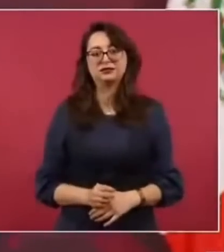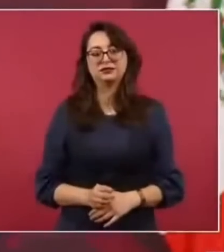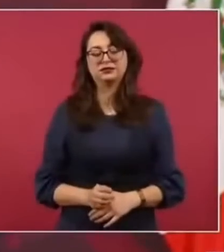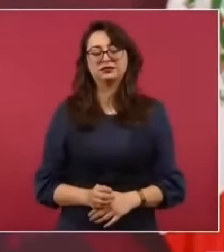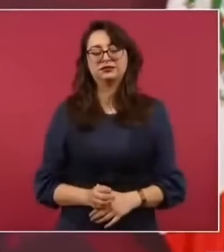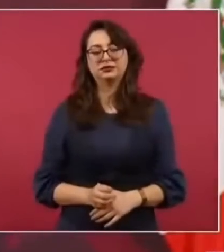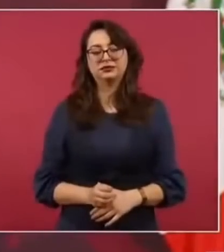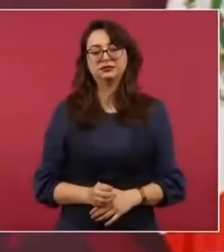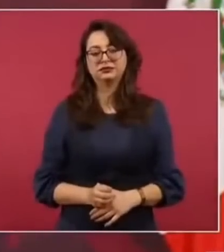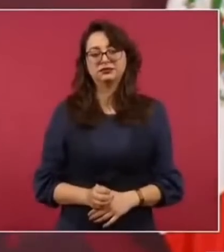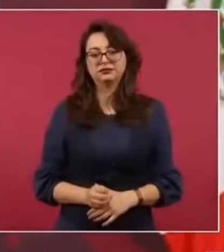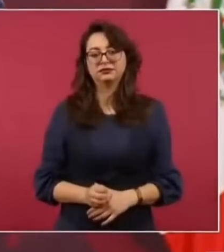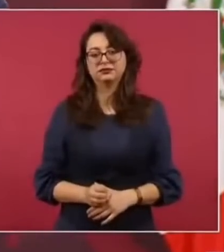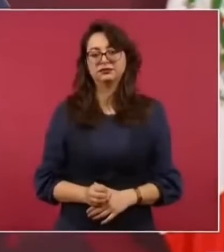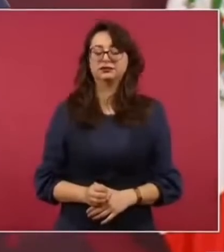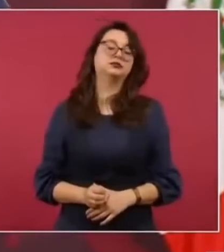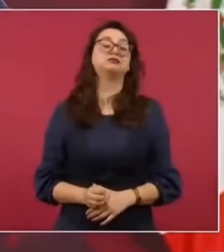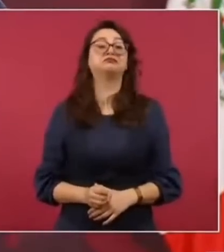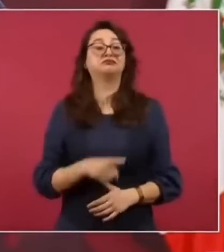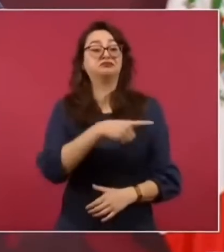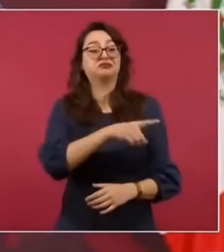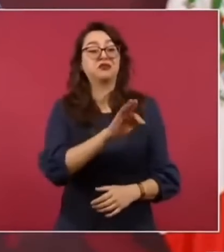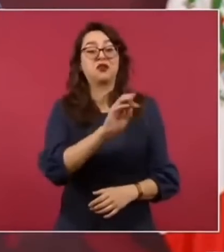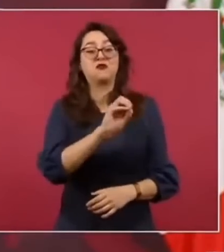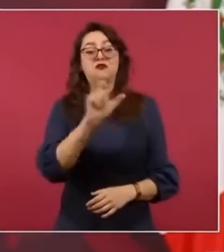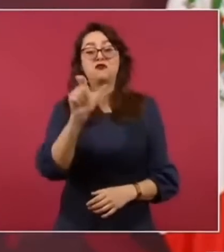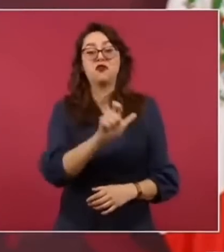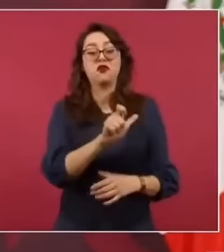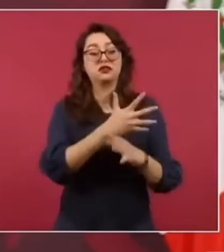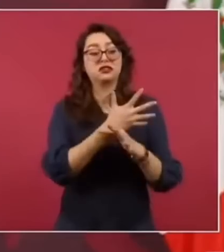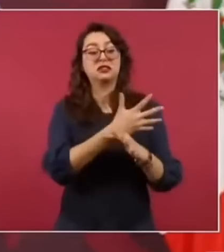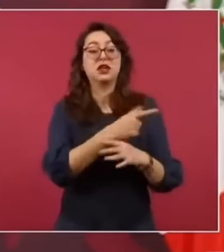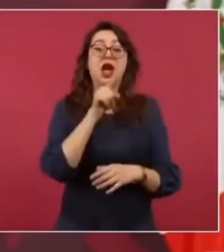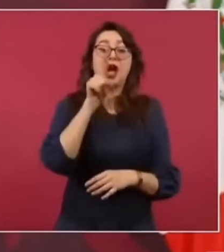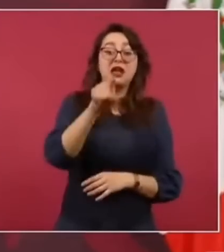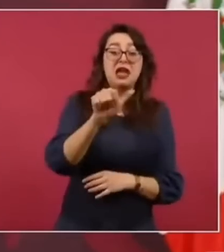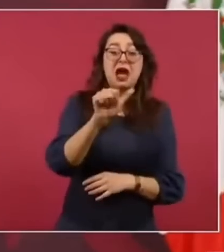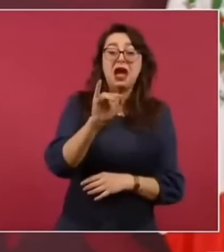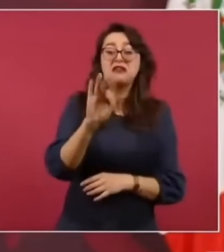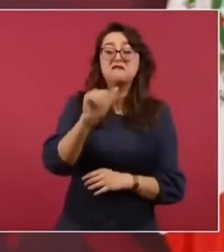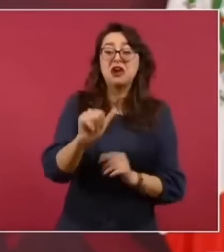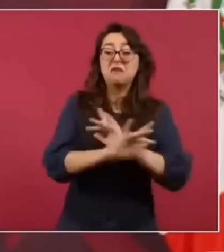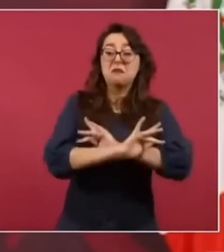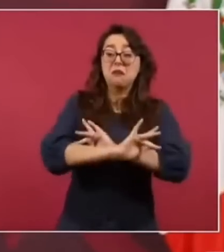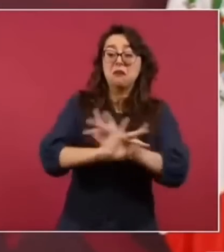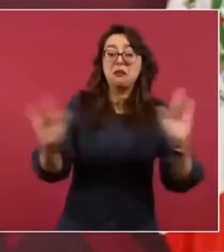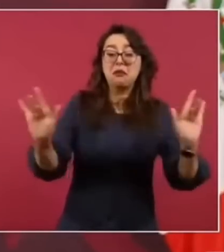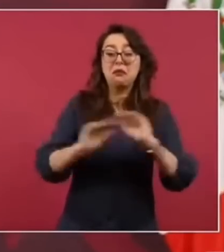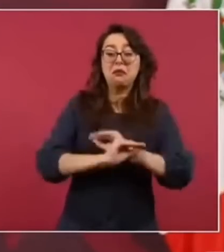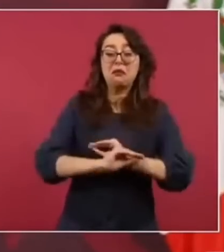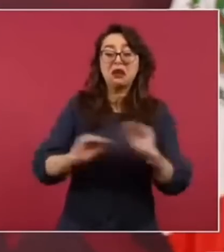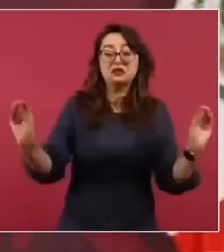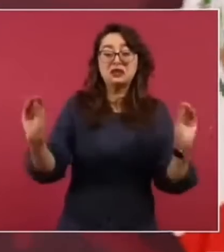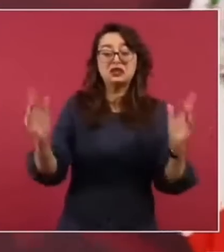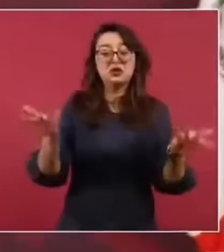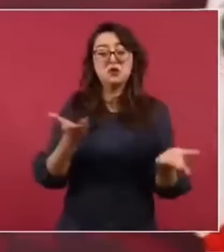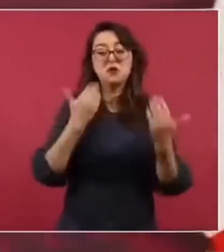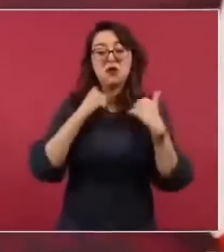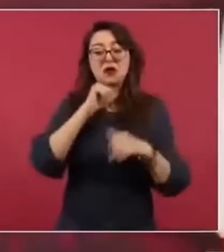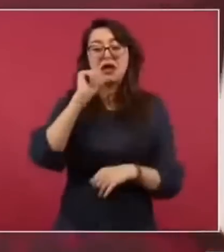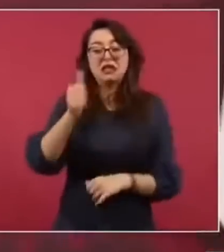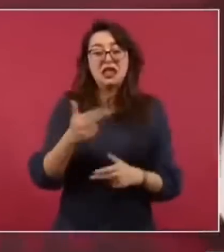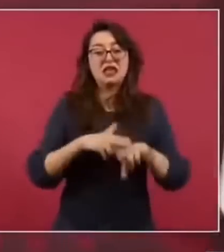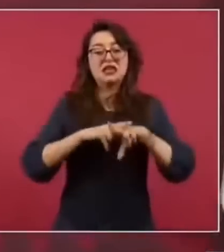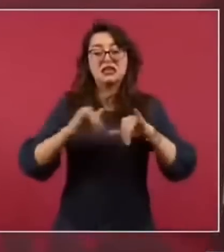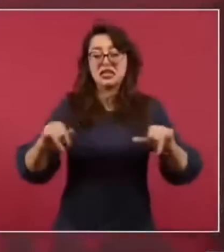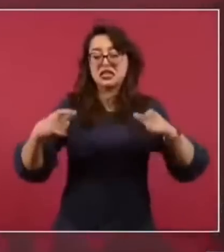nadie. Ahí espantan. Pues no. Ahí va. Y ya en